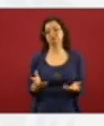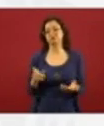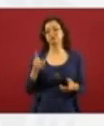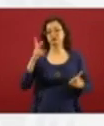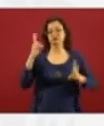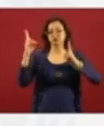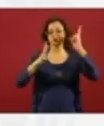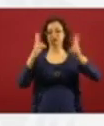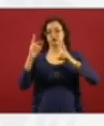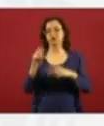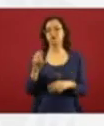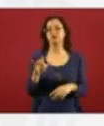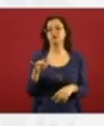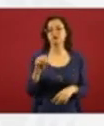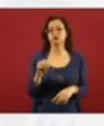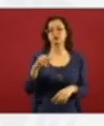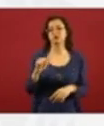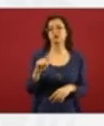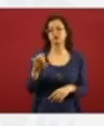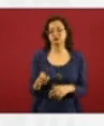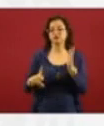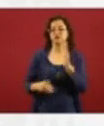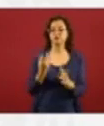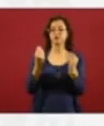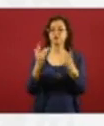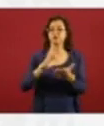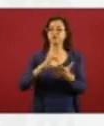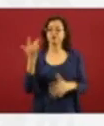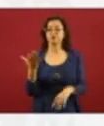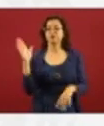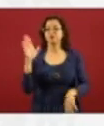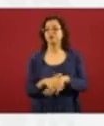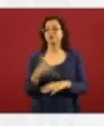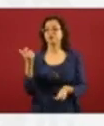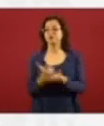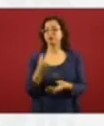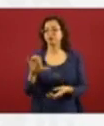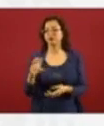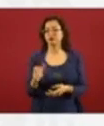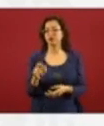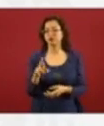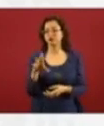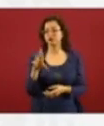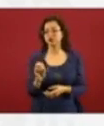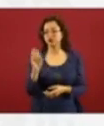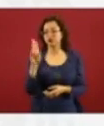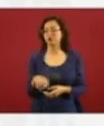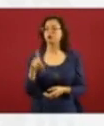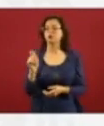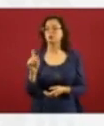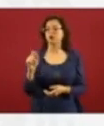visitar Rocío Nale, que le vuelvo a agradecer. Y las más caras, Chevron, 20 pesos